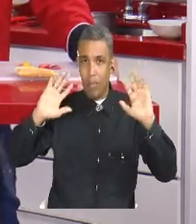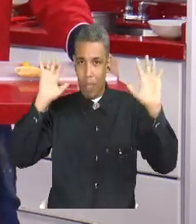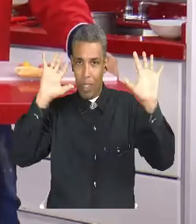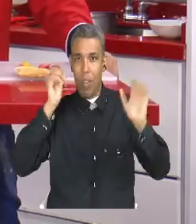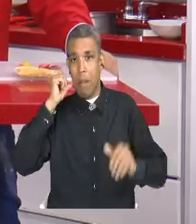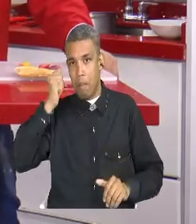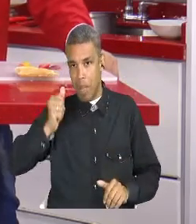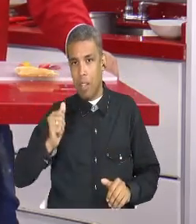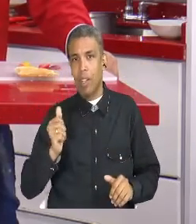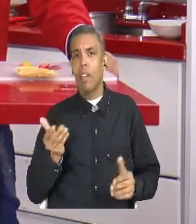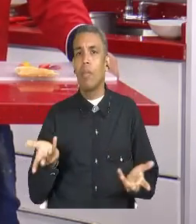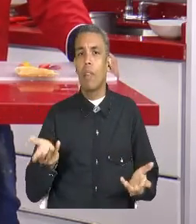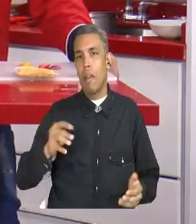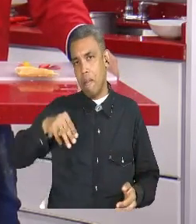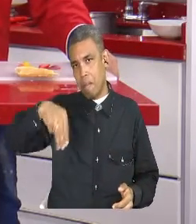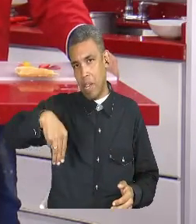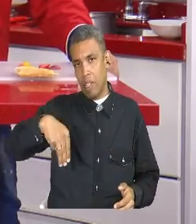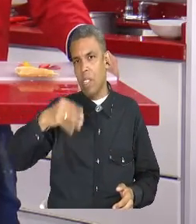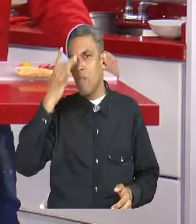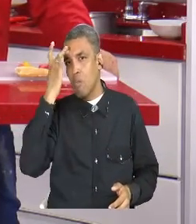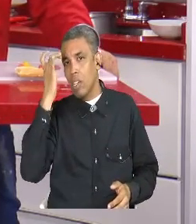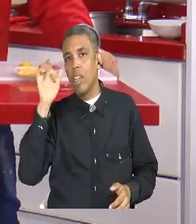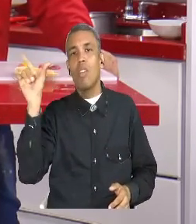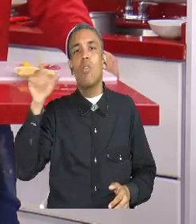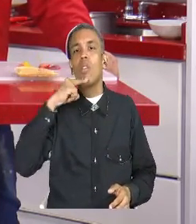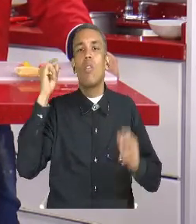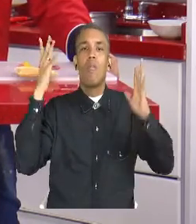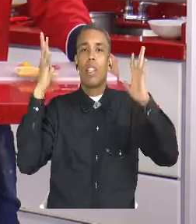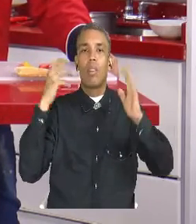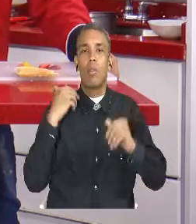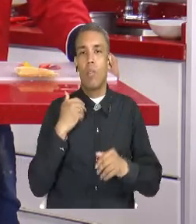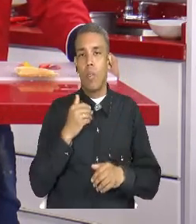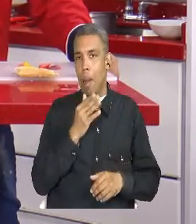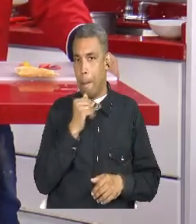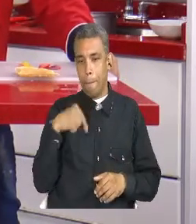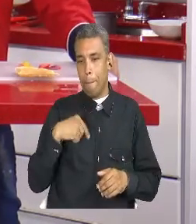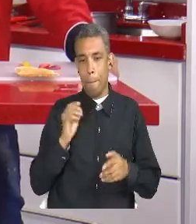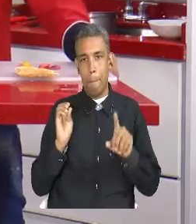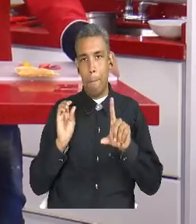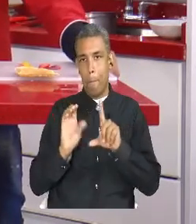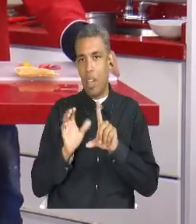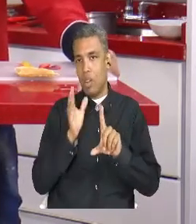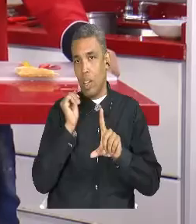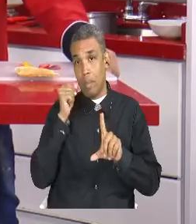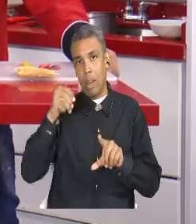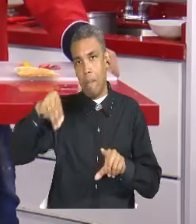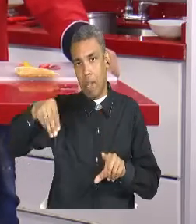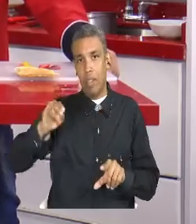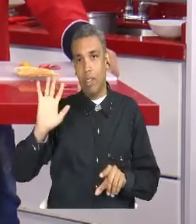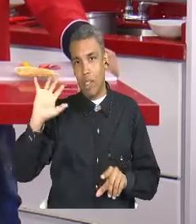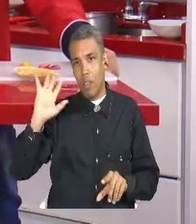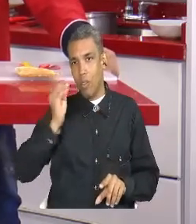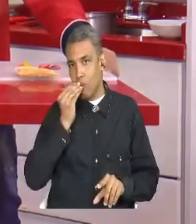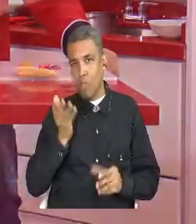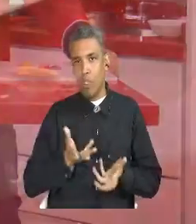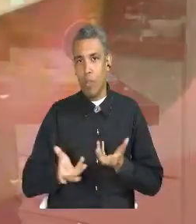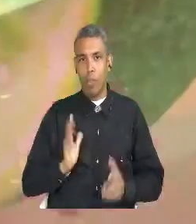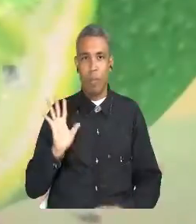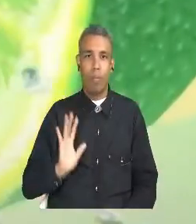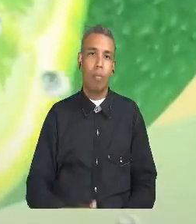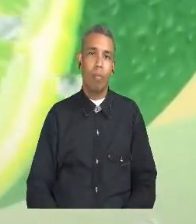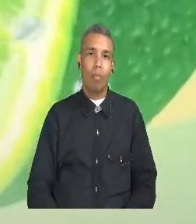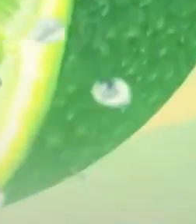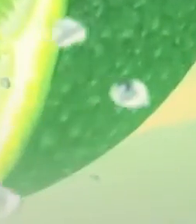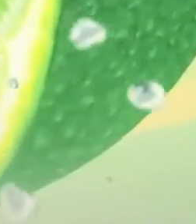vemos nuevamente el martes porque nos vamos con puente festivo incluido en esto que se llama A Pedir de Boca. Chao, chao.